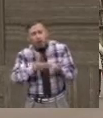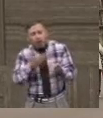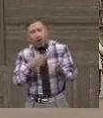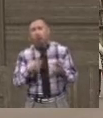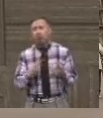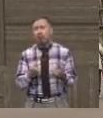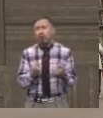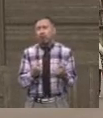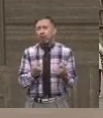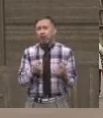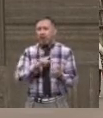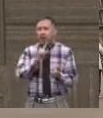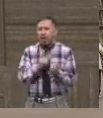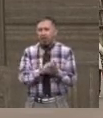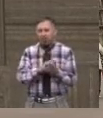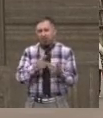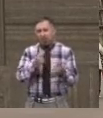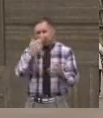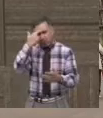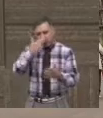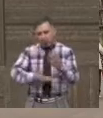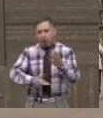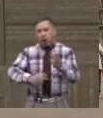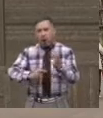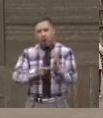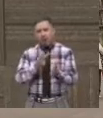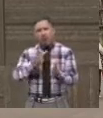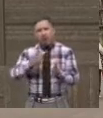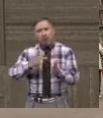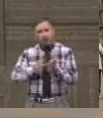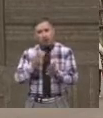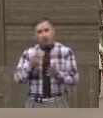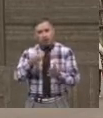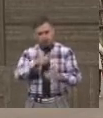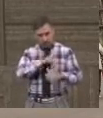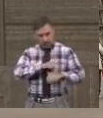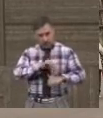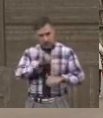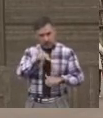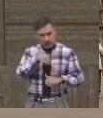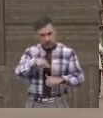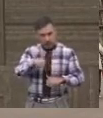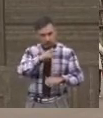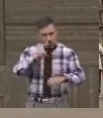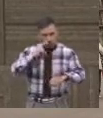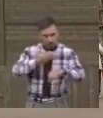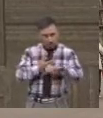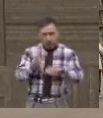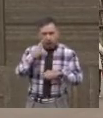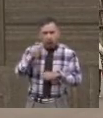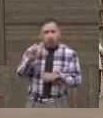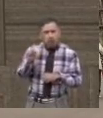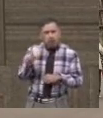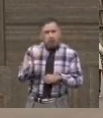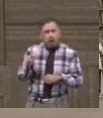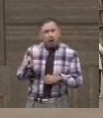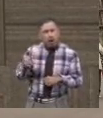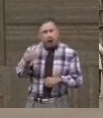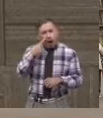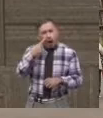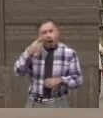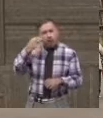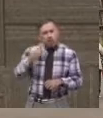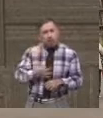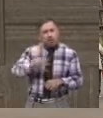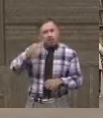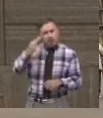¿Hasta cuándo esta autoridad administrativa va a poner un alto a los abusos sistemáticos del Partido